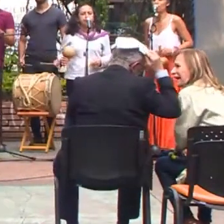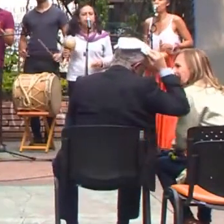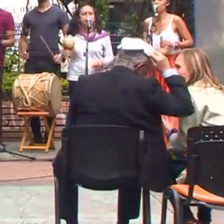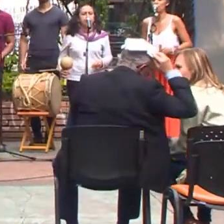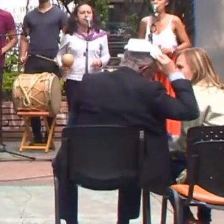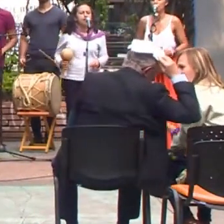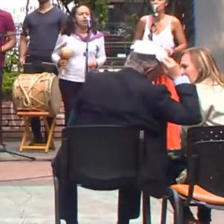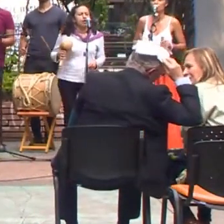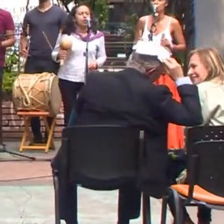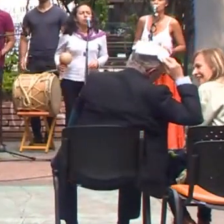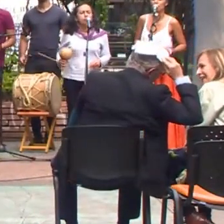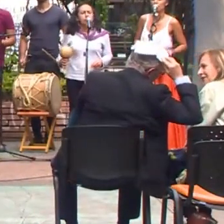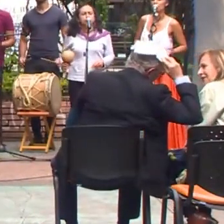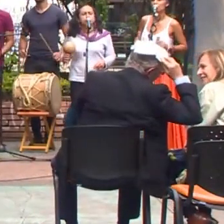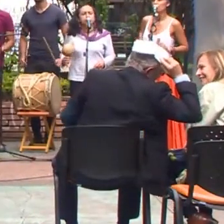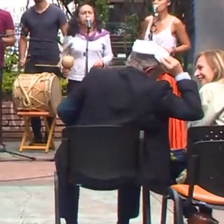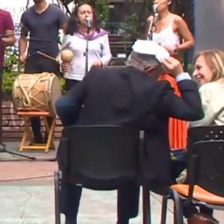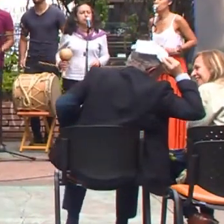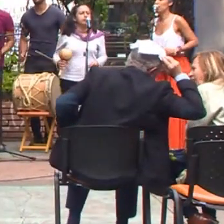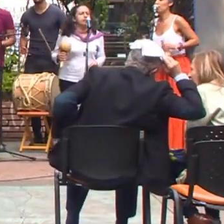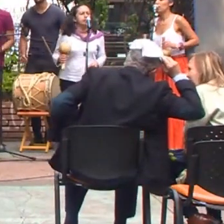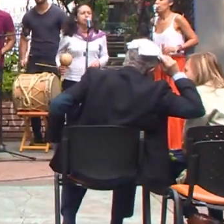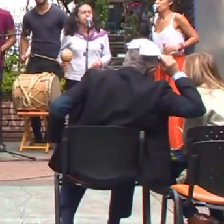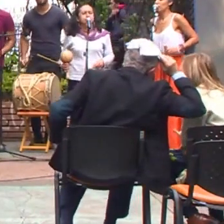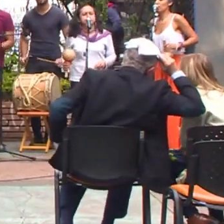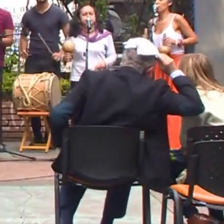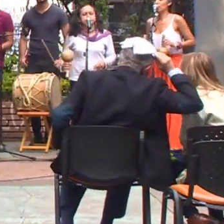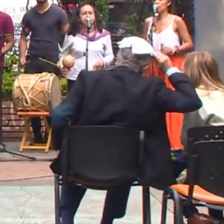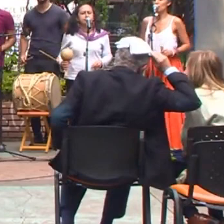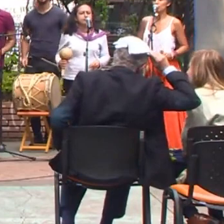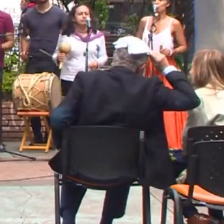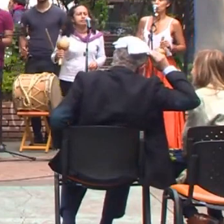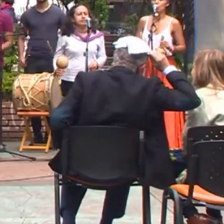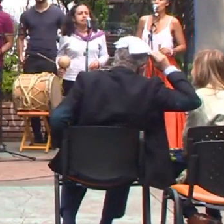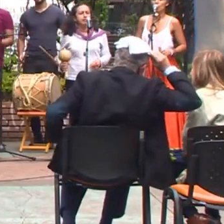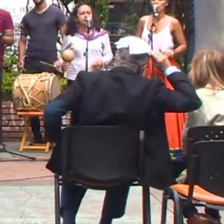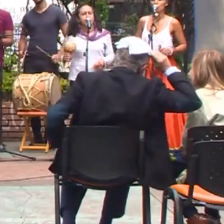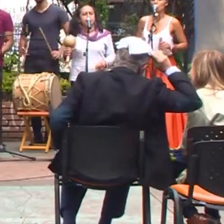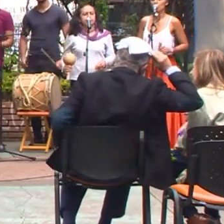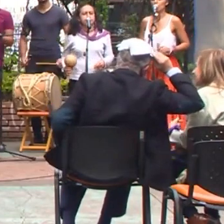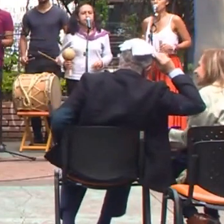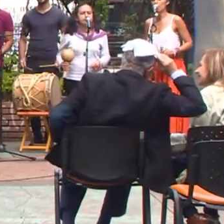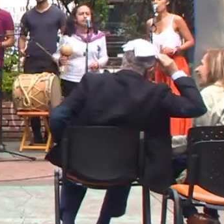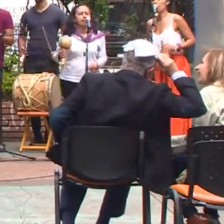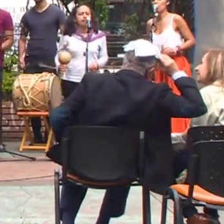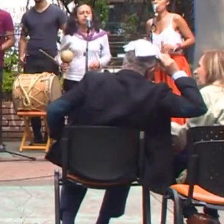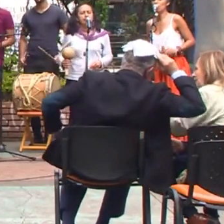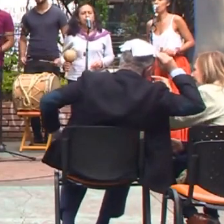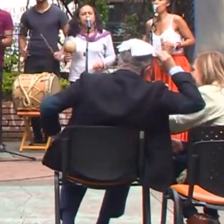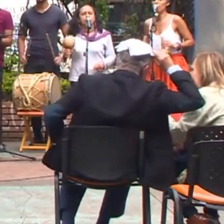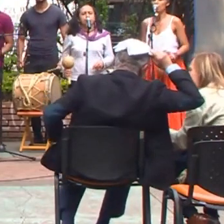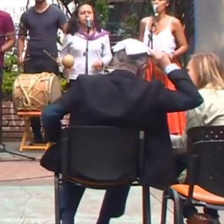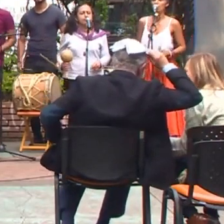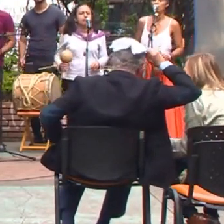mía? ¿Por qué me pega? Si está sonando el